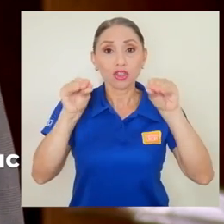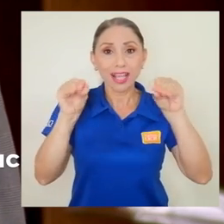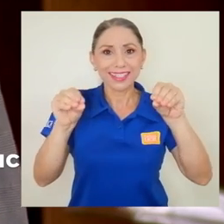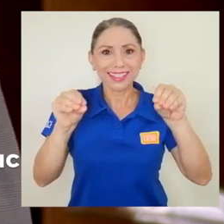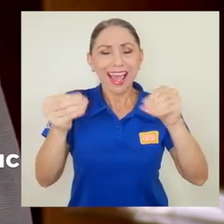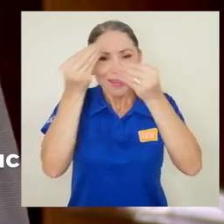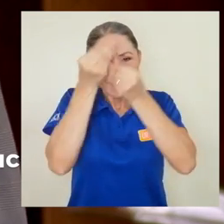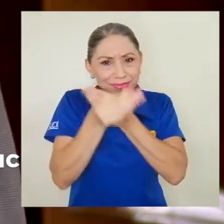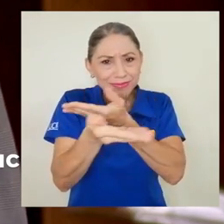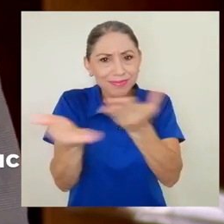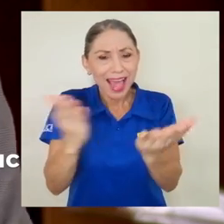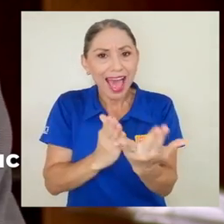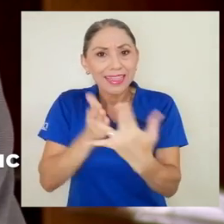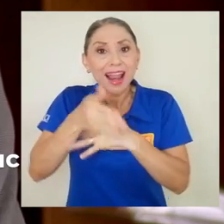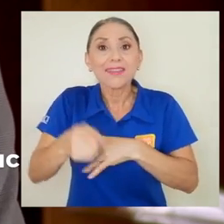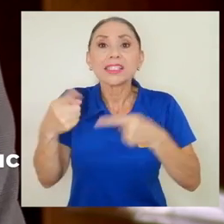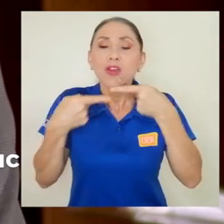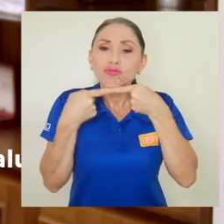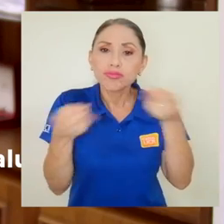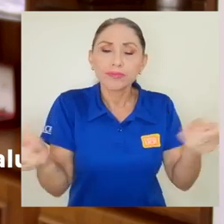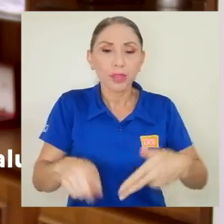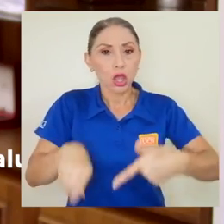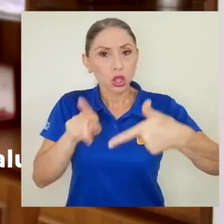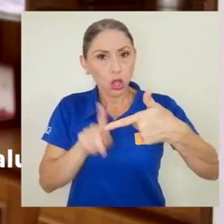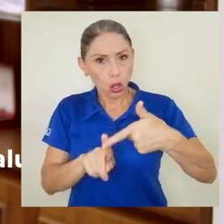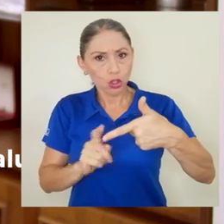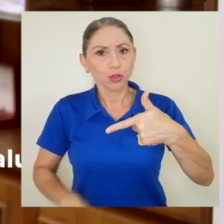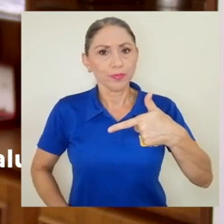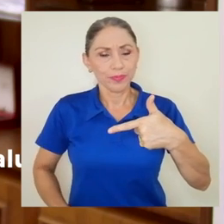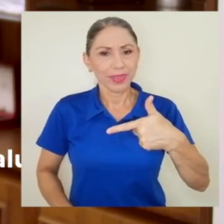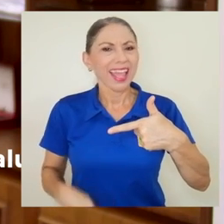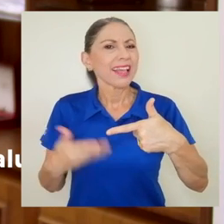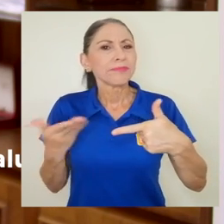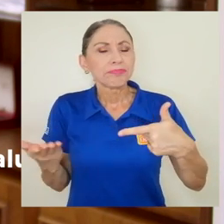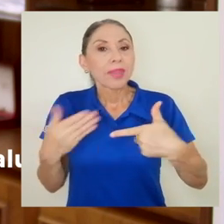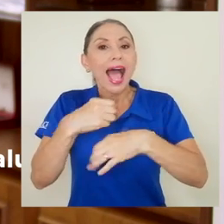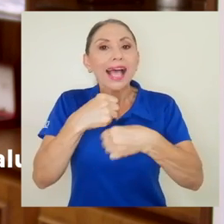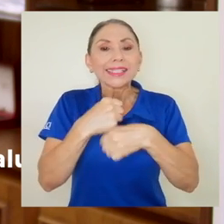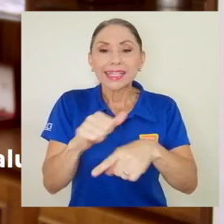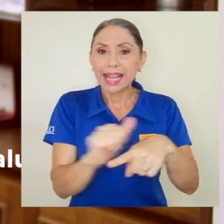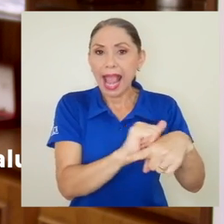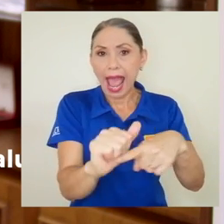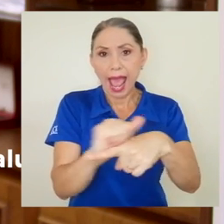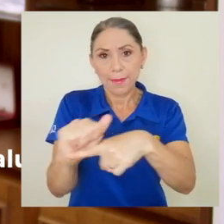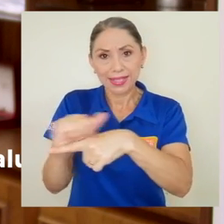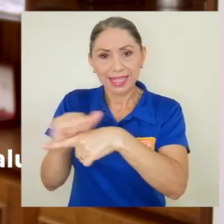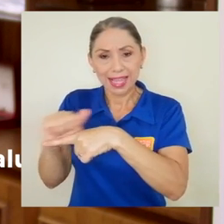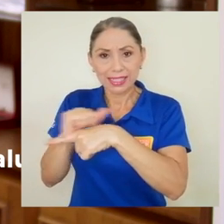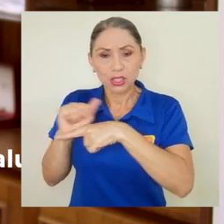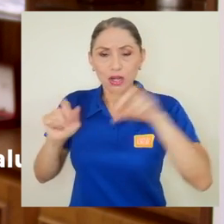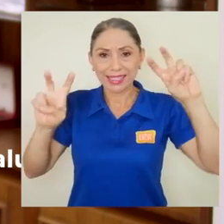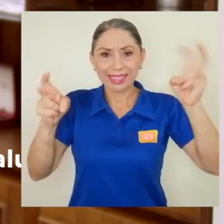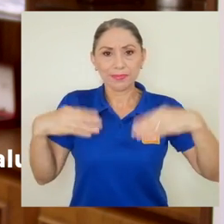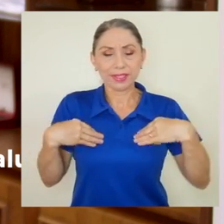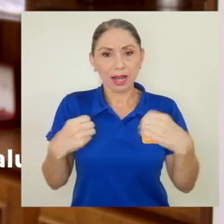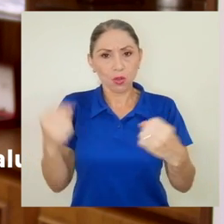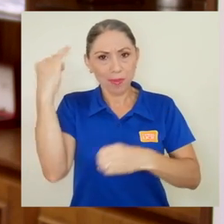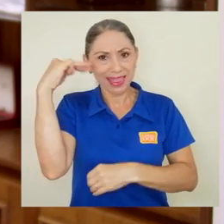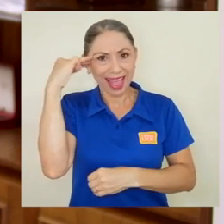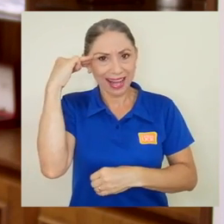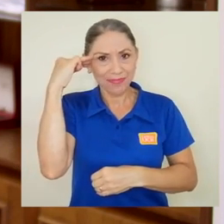los detalles por medio de una resolución 2 consiste en realizar capacitaciones en salud mental